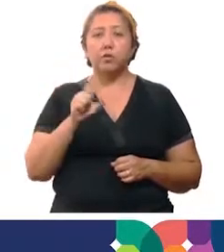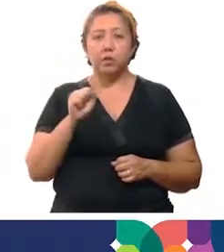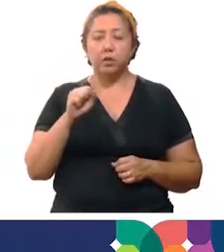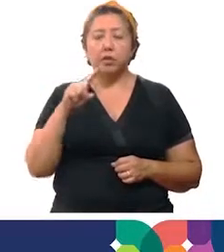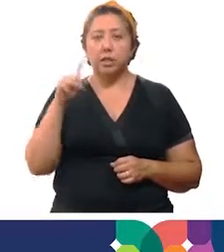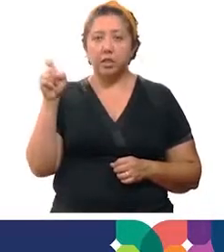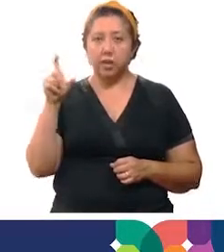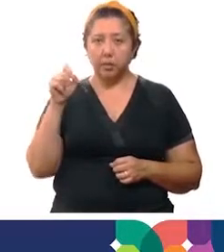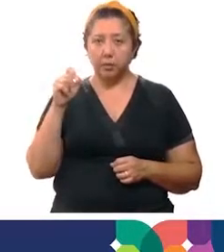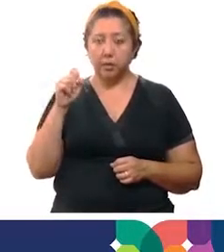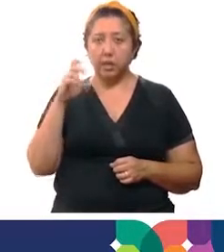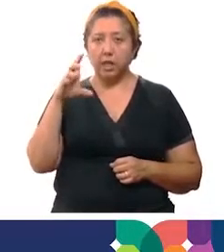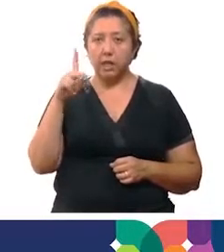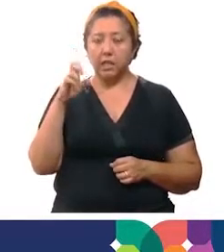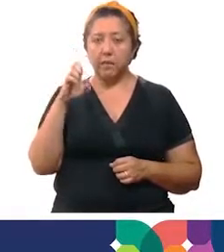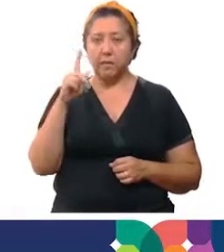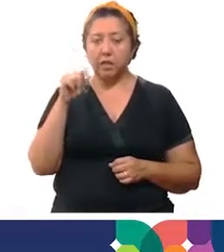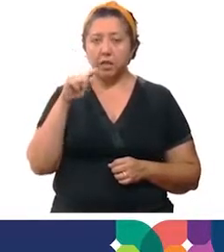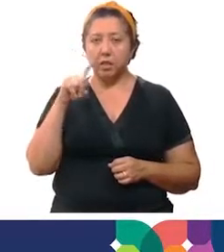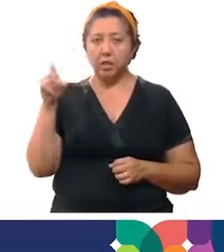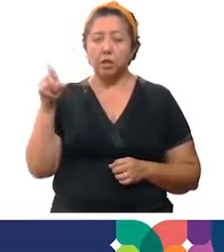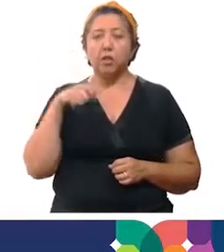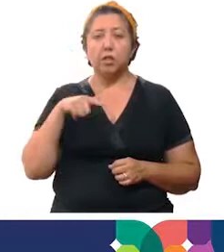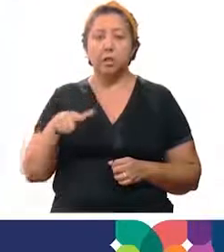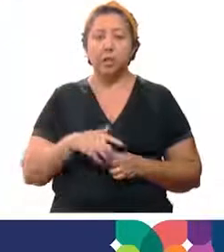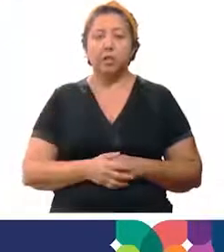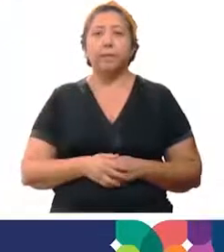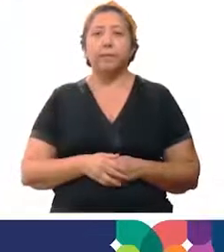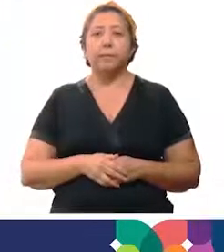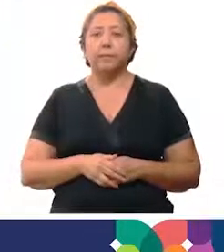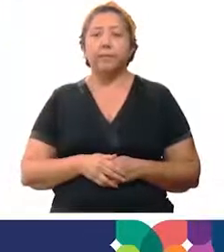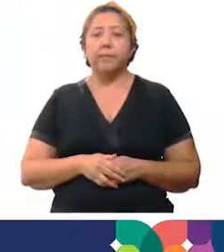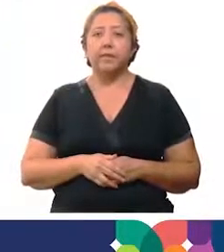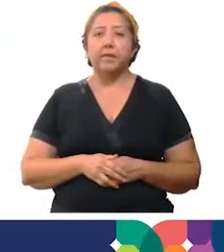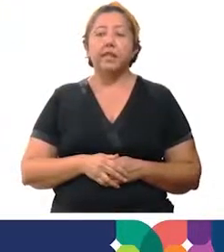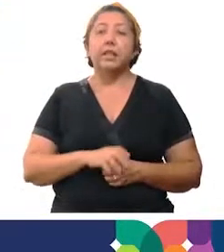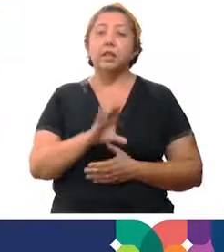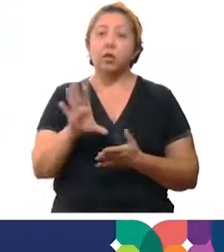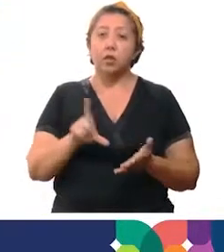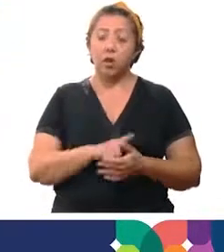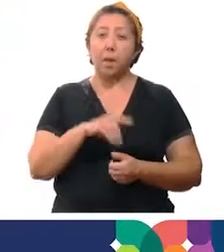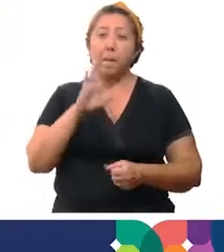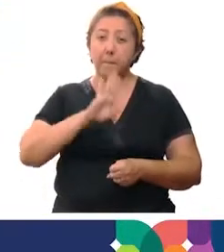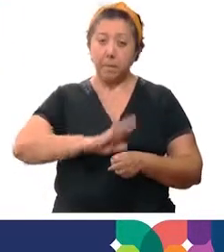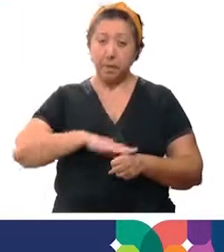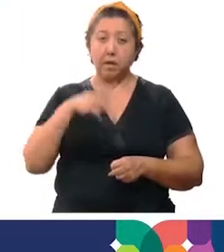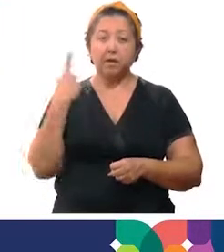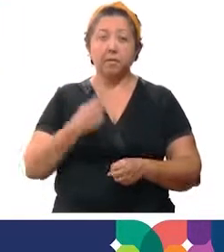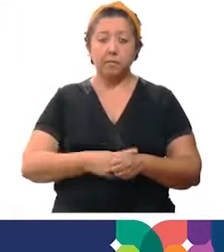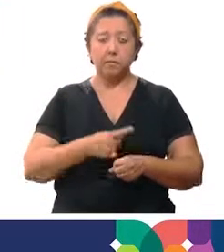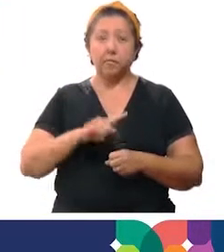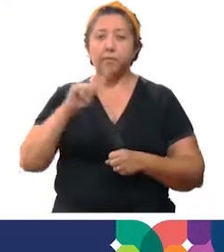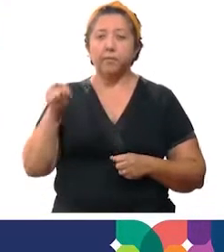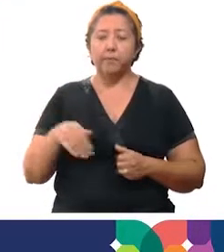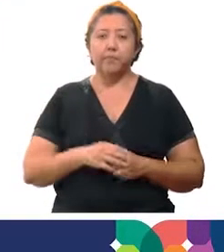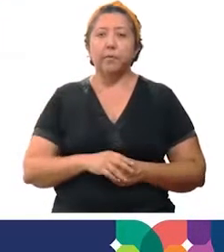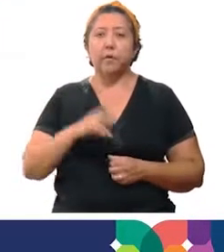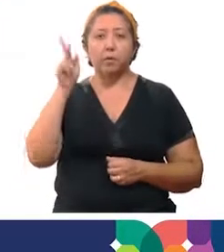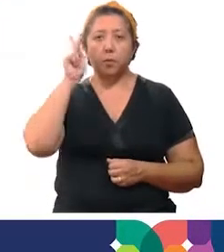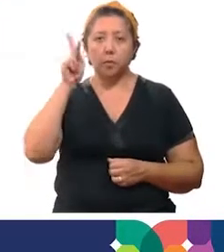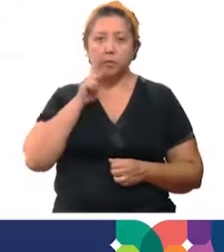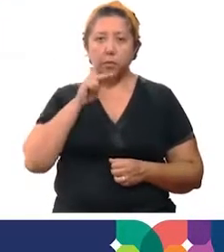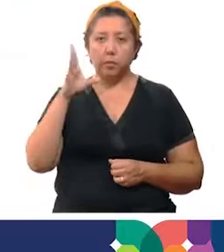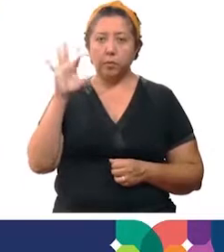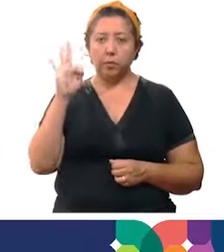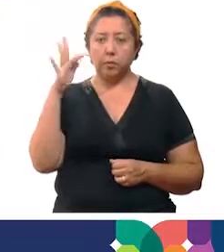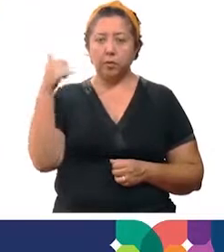Oxcuscap 120 y Espita 117. Las colonias de Mérida con mayor número de personas contagiadas son Juan Pablo